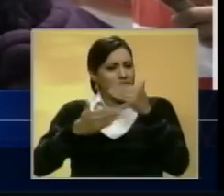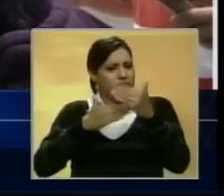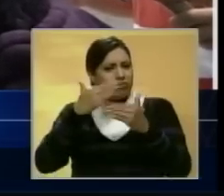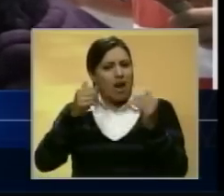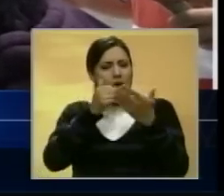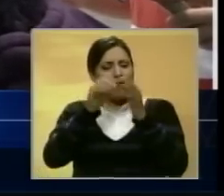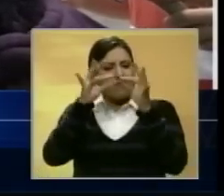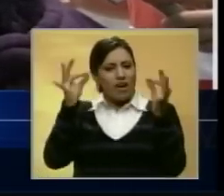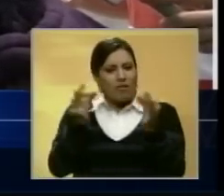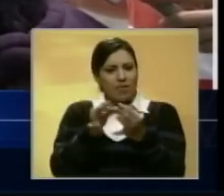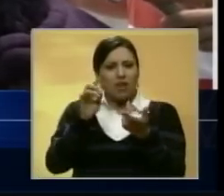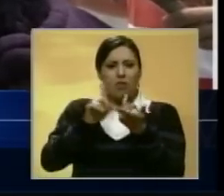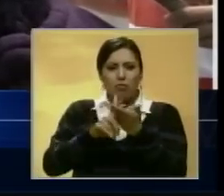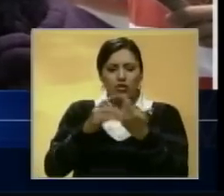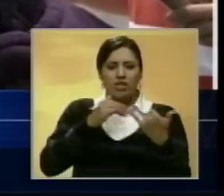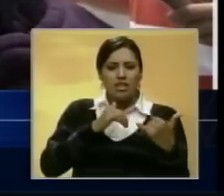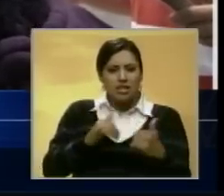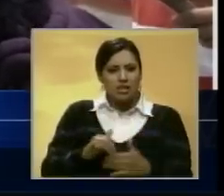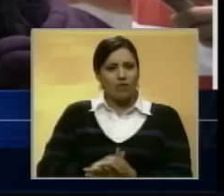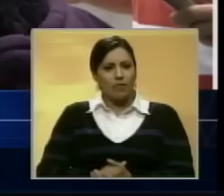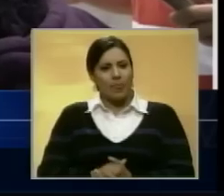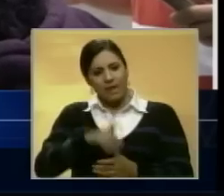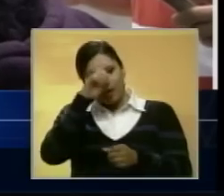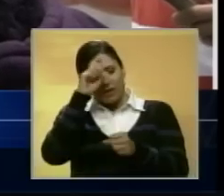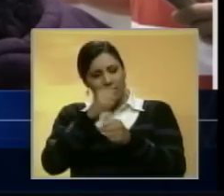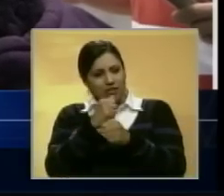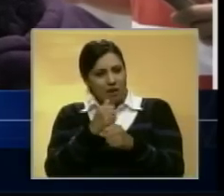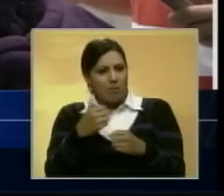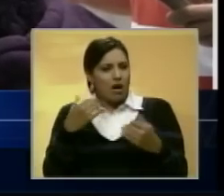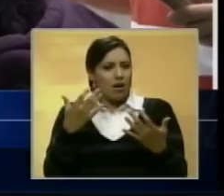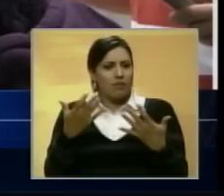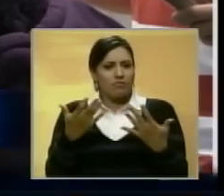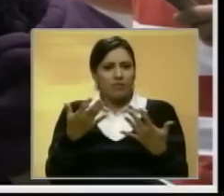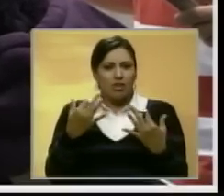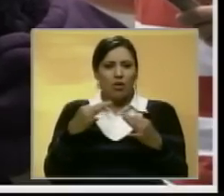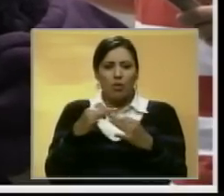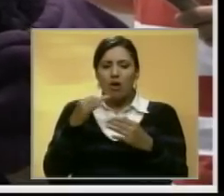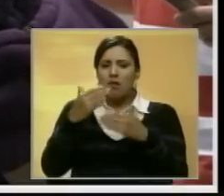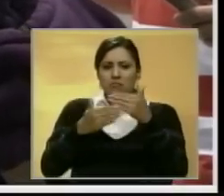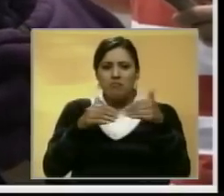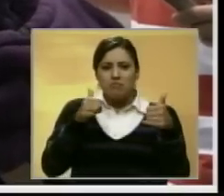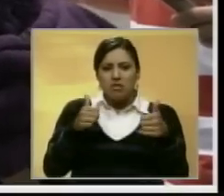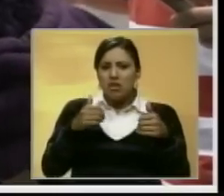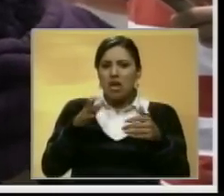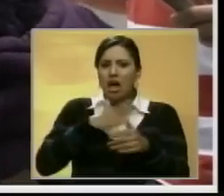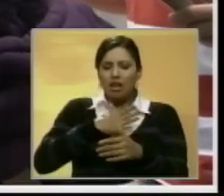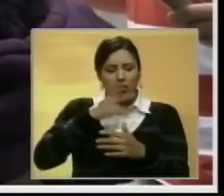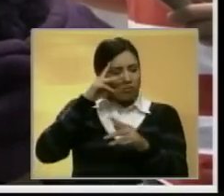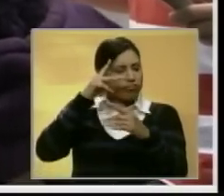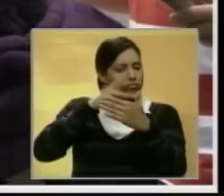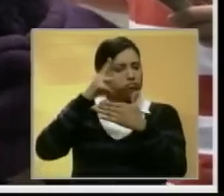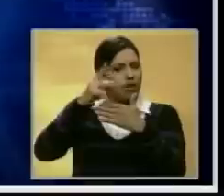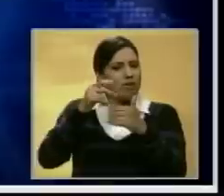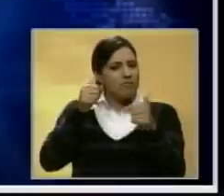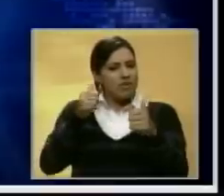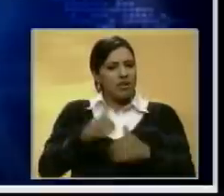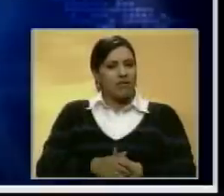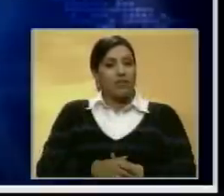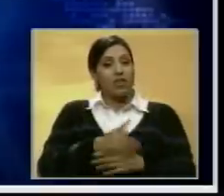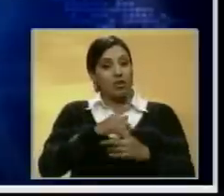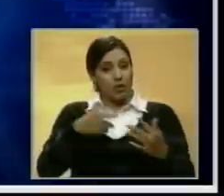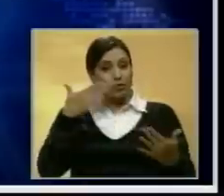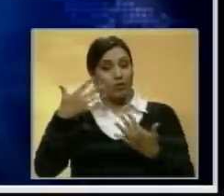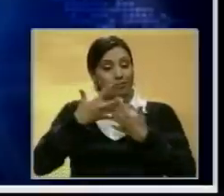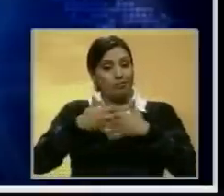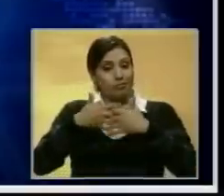con su familia, con su mujer, con su hija, su trabajito ahí, eso. Todo marchaba de maravilla como él se lo había planeado al salir de la cárcel. En el caso